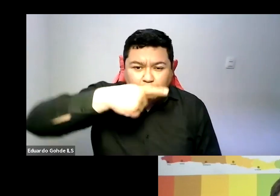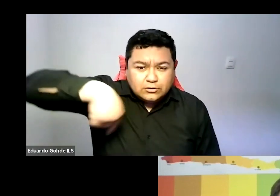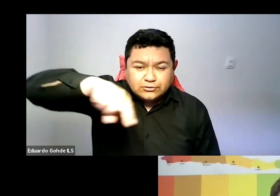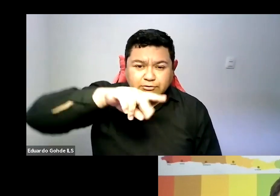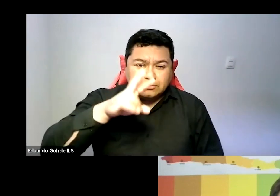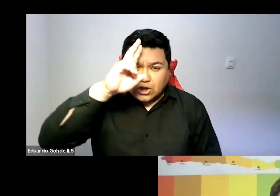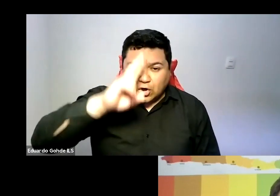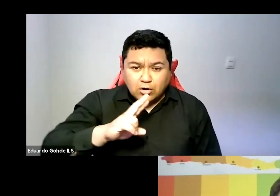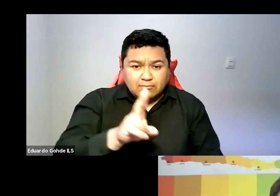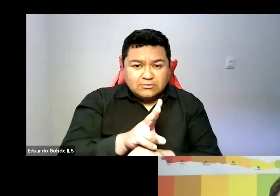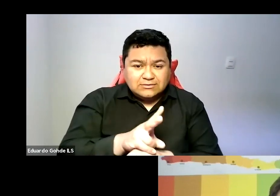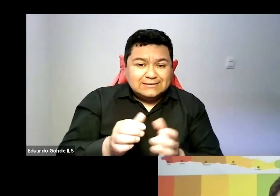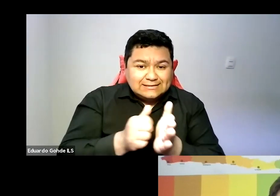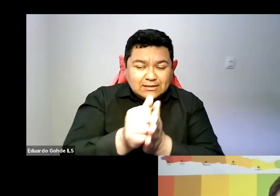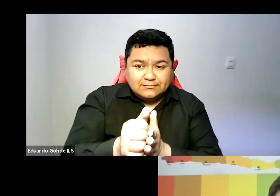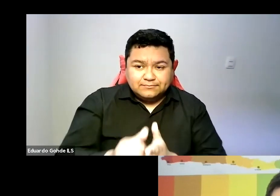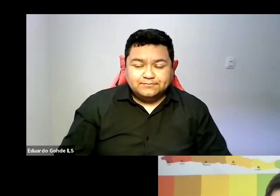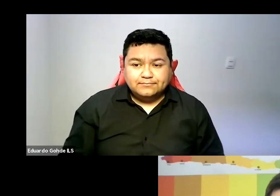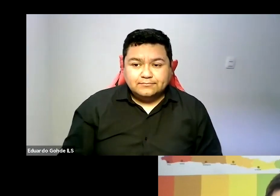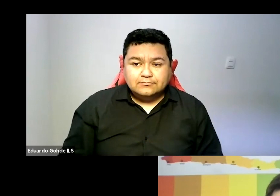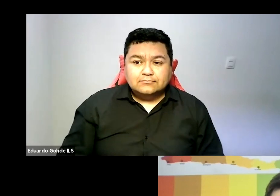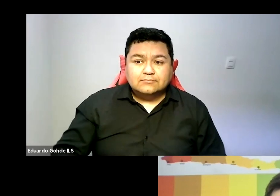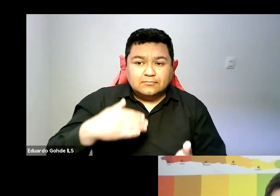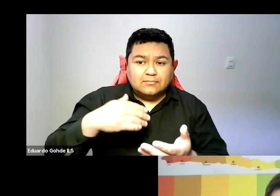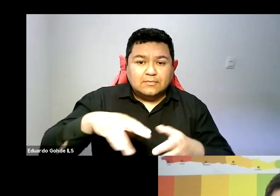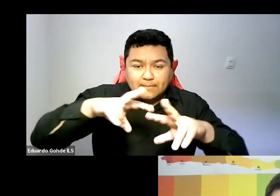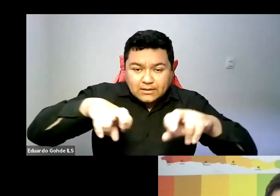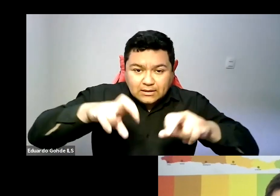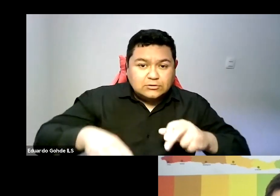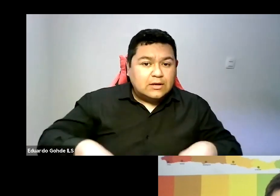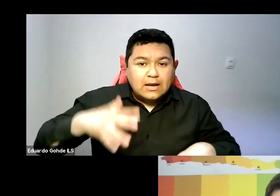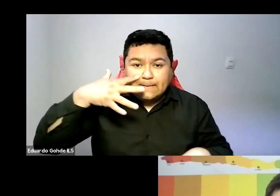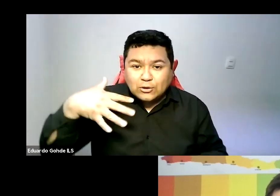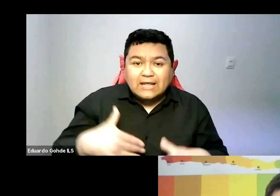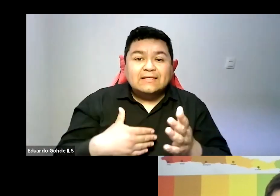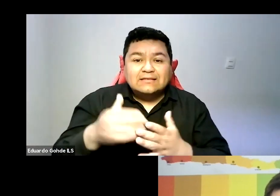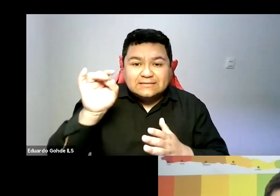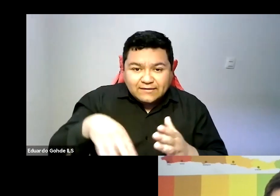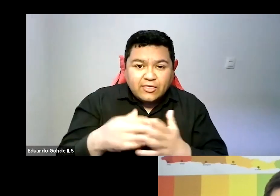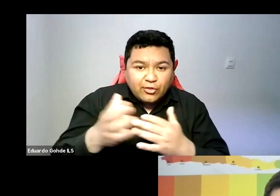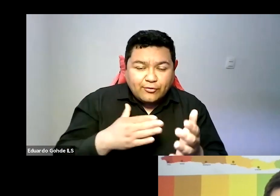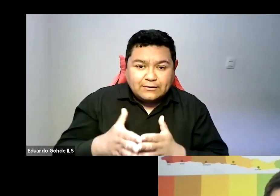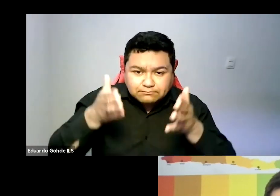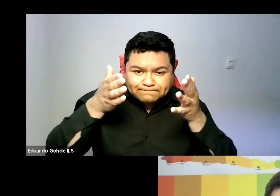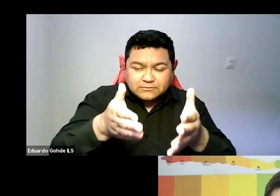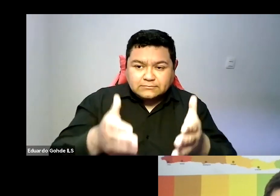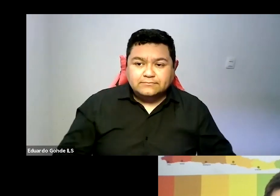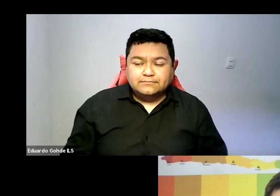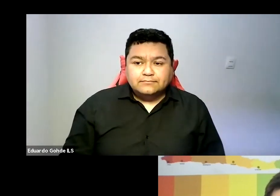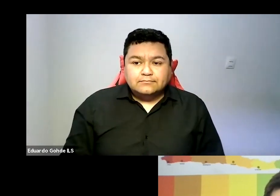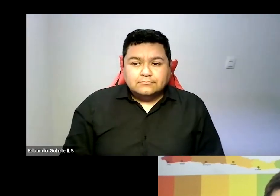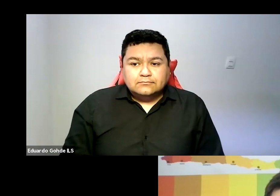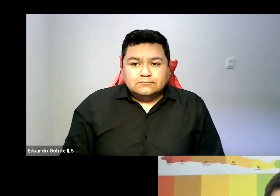La indagación, ¿sí? El método de indagación requiere una guía muy fuerte y saber a dónde quiere llegar uno. Entonces, uno